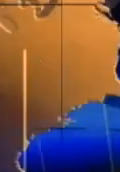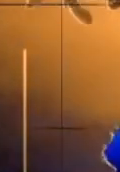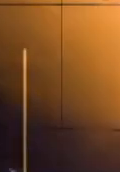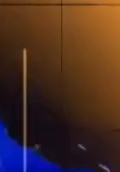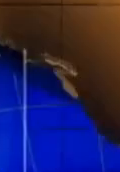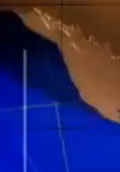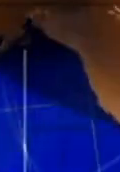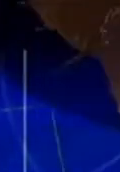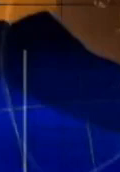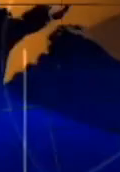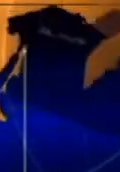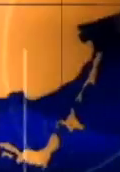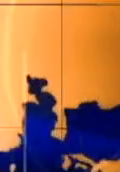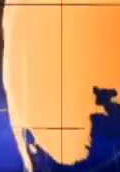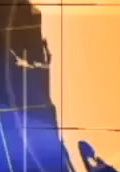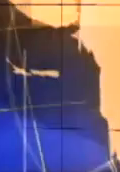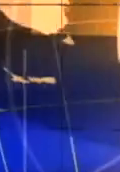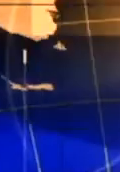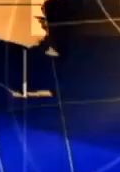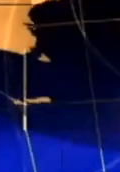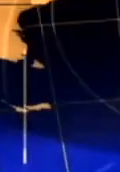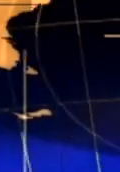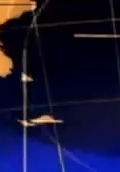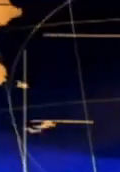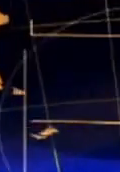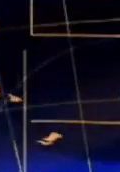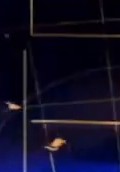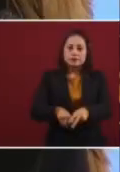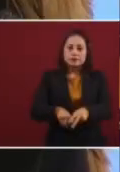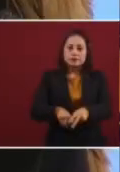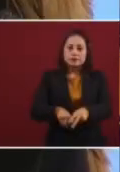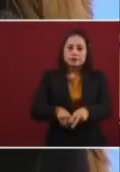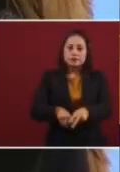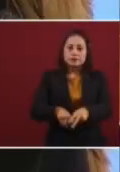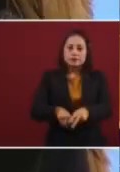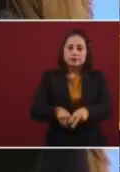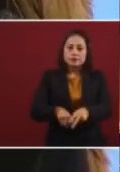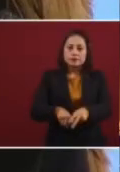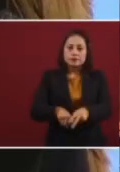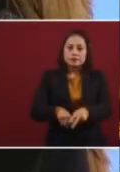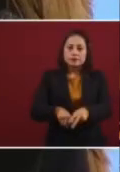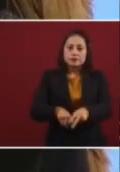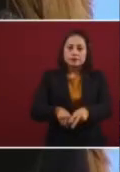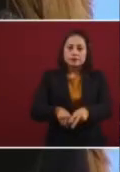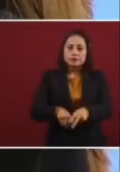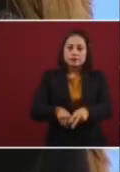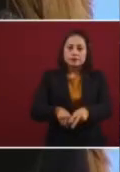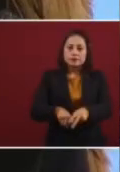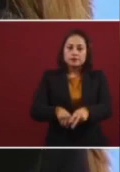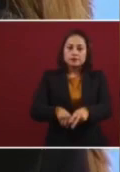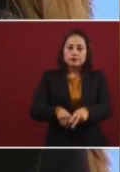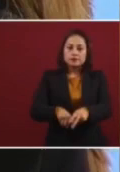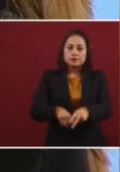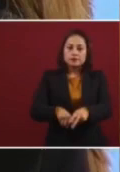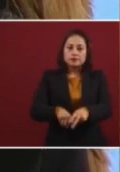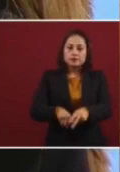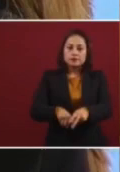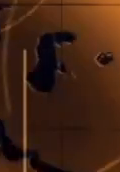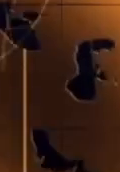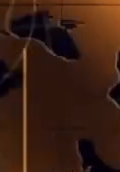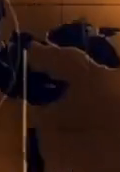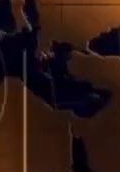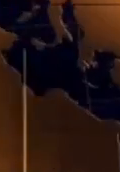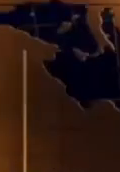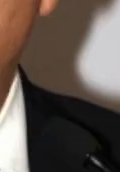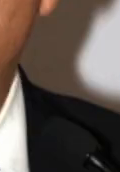ellas se trata nada más y nada menos que de la doctora Lorena Ramírez Bores. Y además contó con la